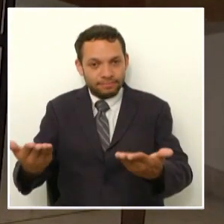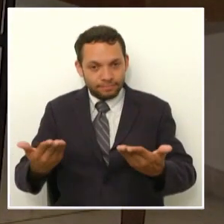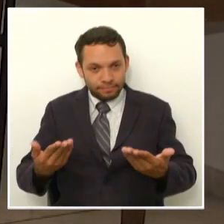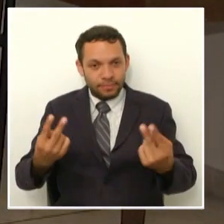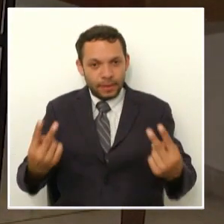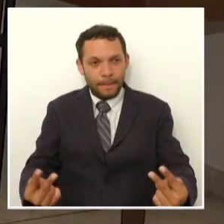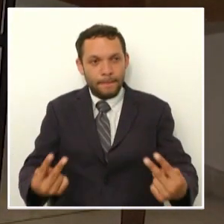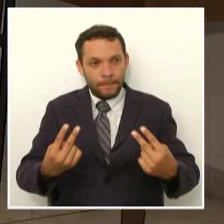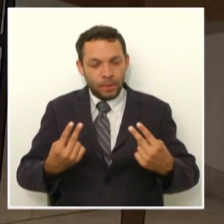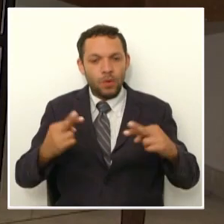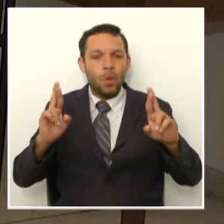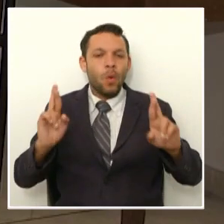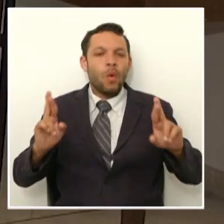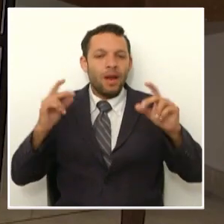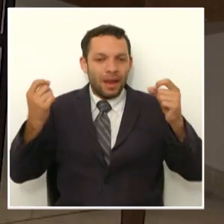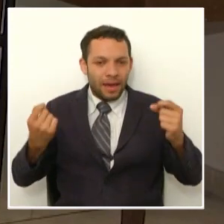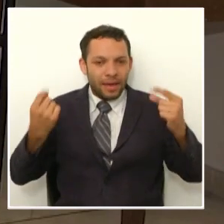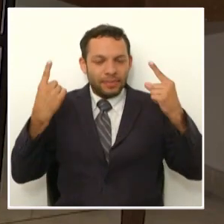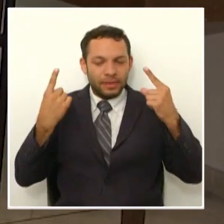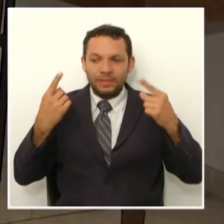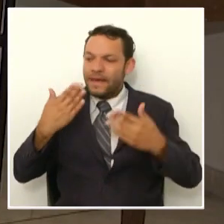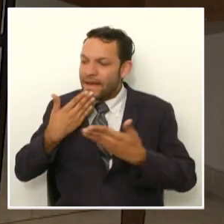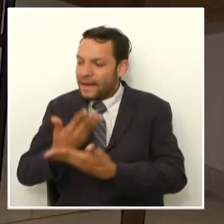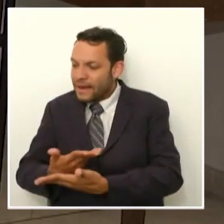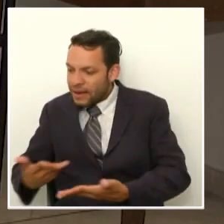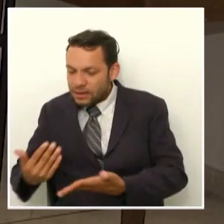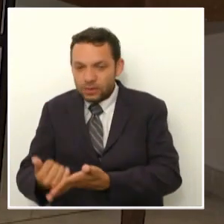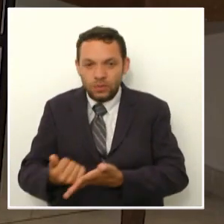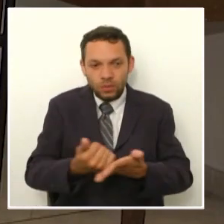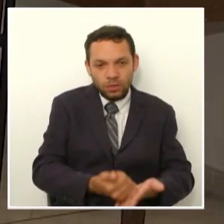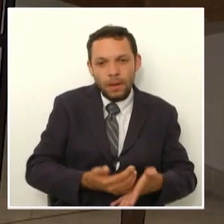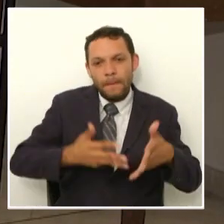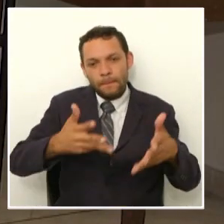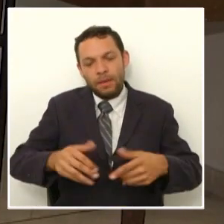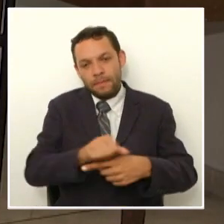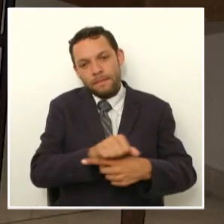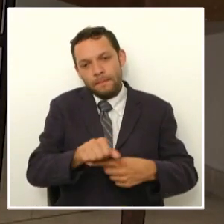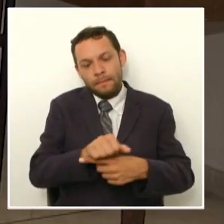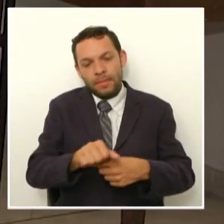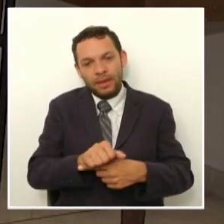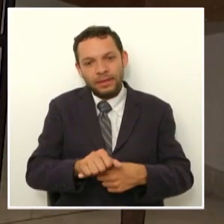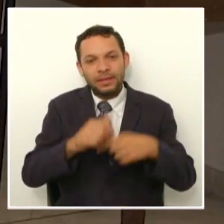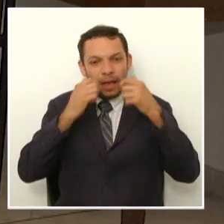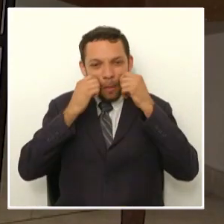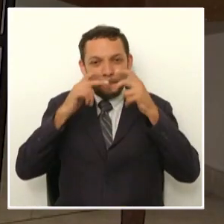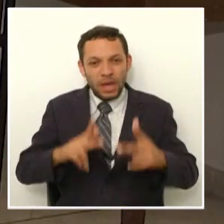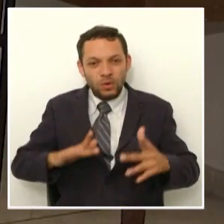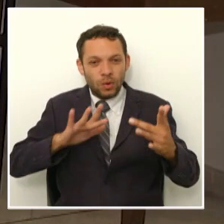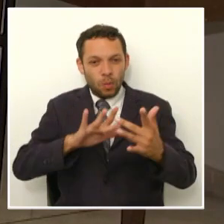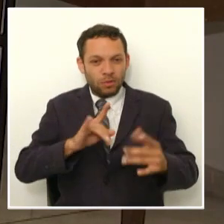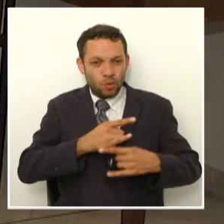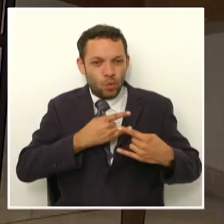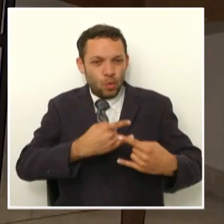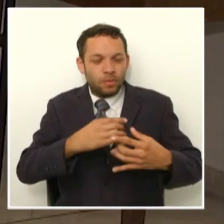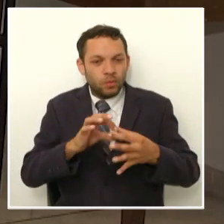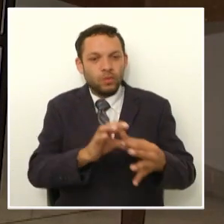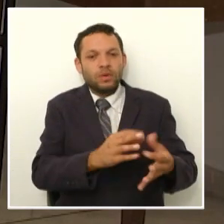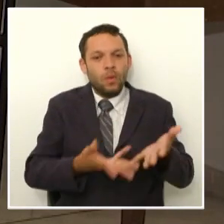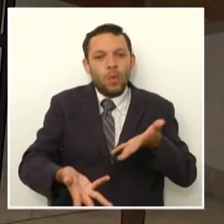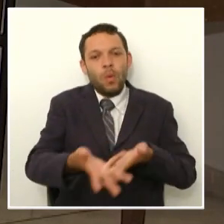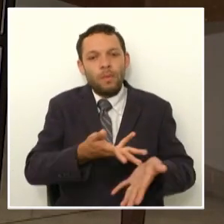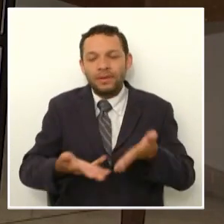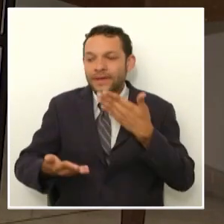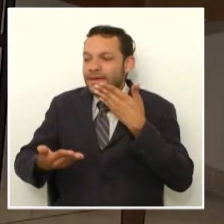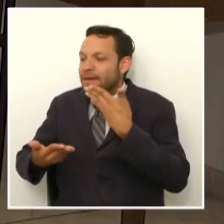que entiendan que gracias a esto estamos haciendo una práctica médica más humana. Muchísimas gracias por estar con nosotros. Ustedes muy